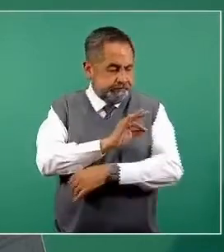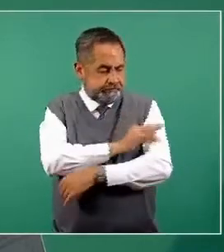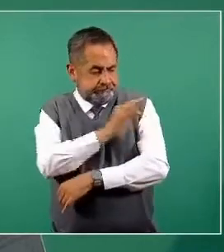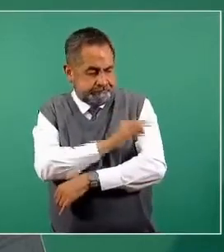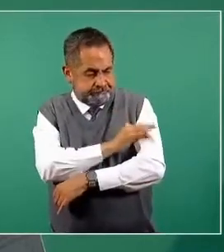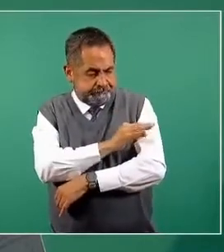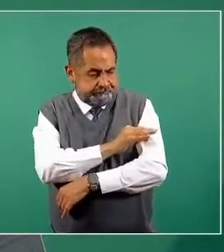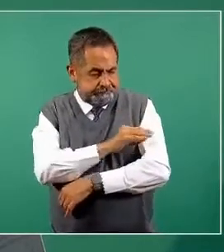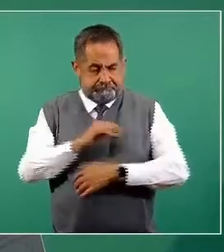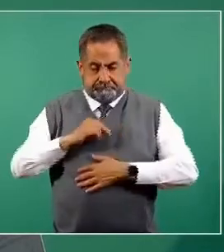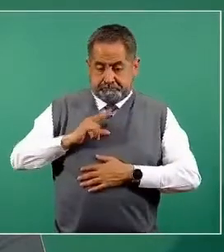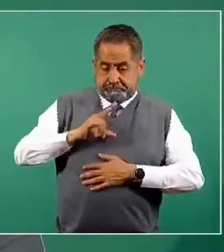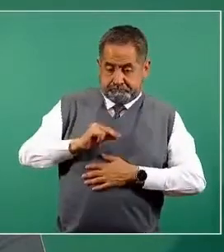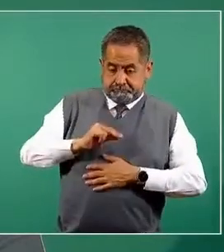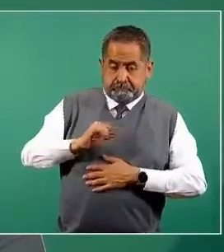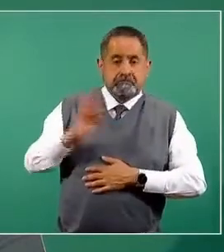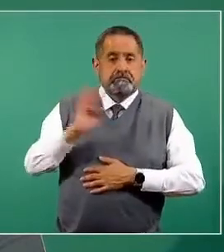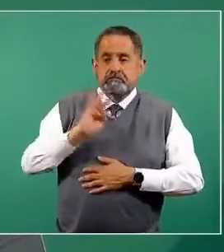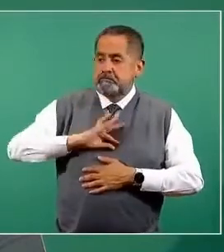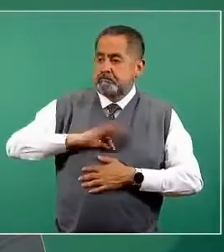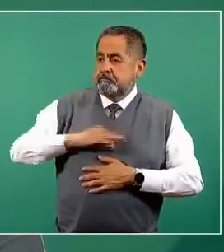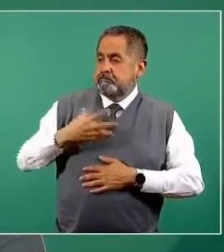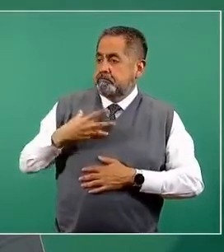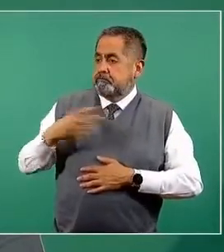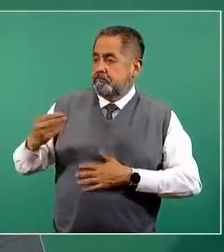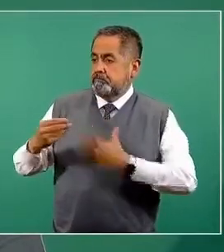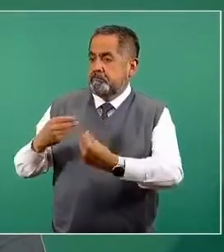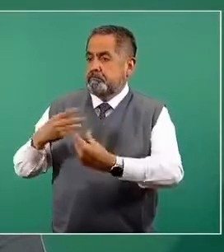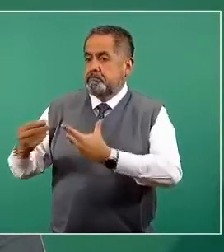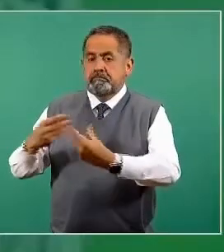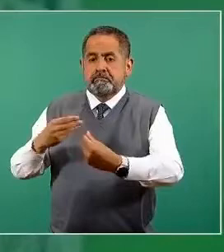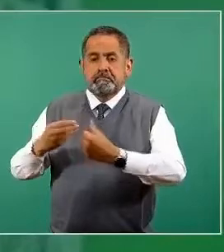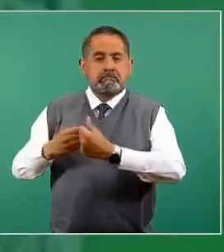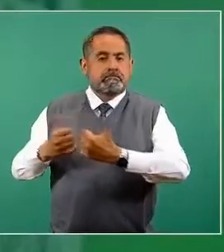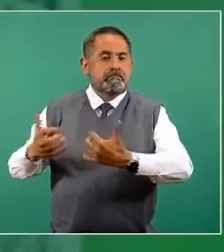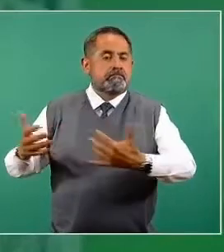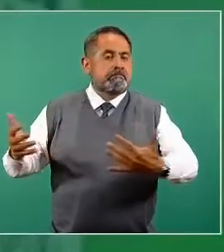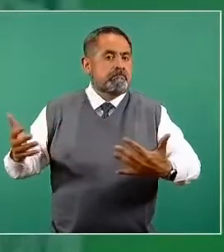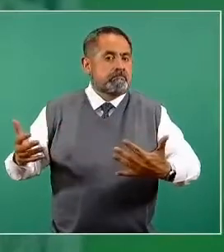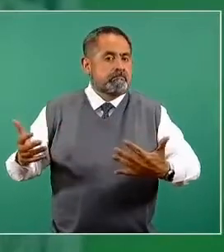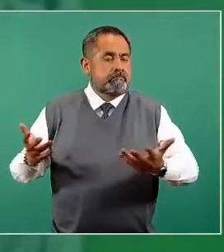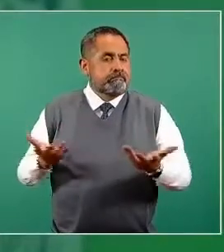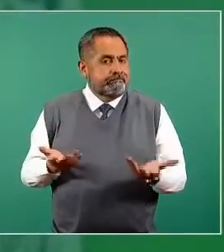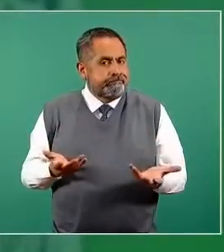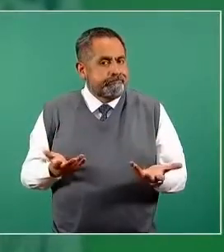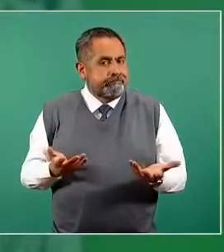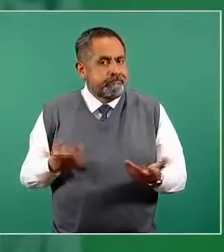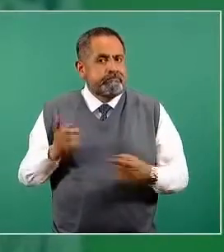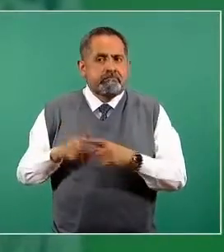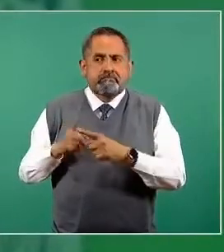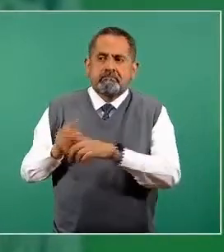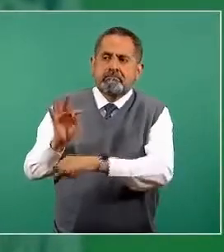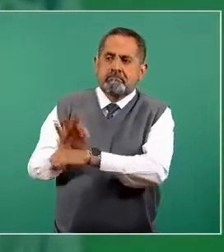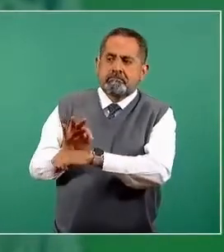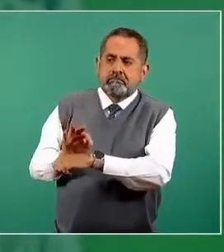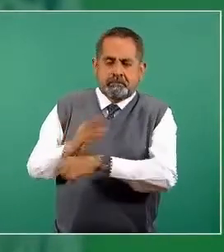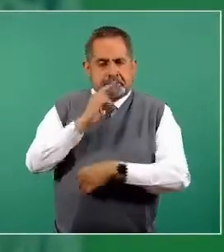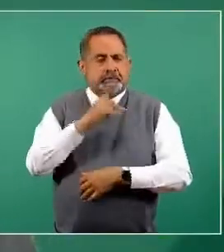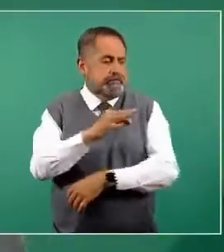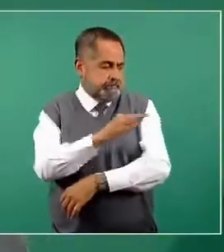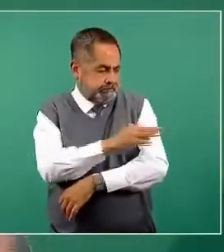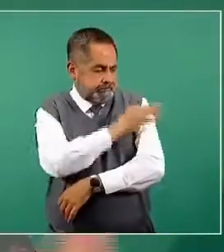vacunarse o no vacunarse. Su bienestar, su protección, pero también la de sus seres queridos. Por eso es